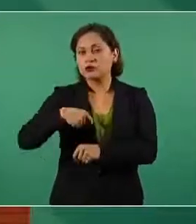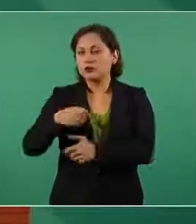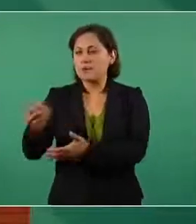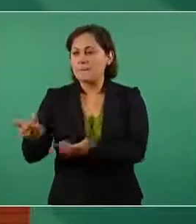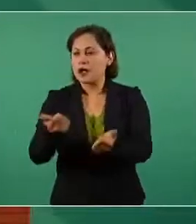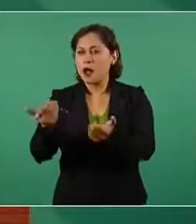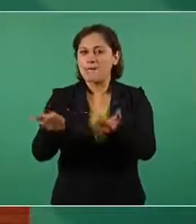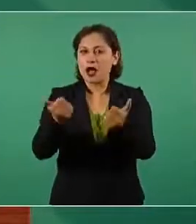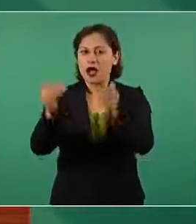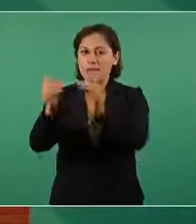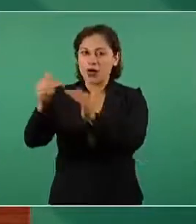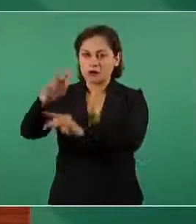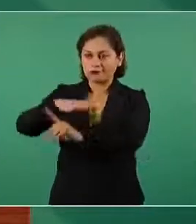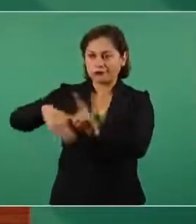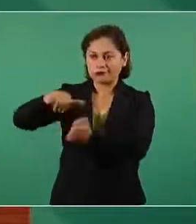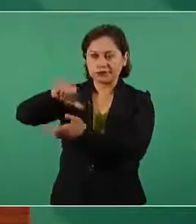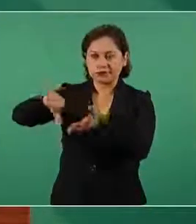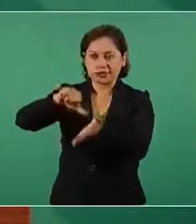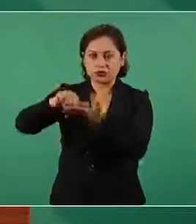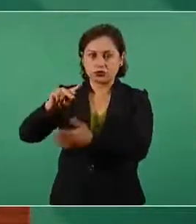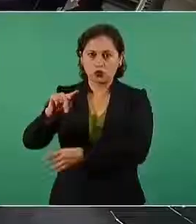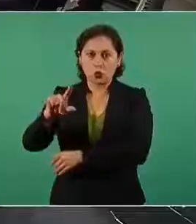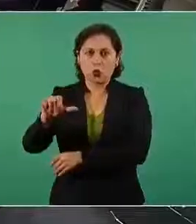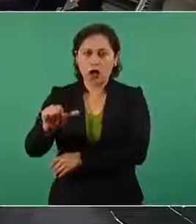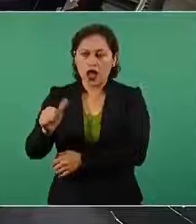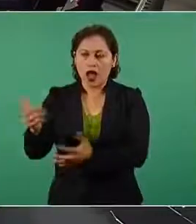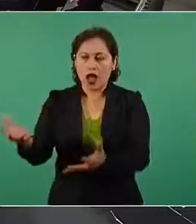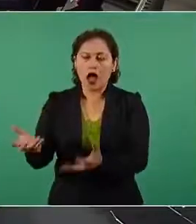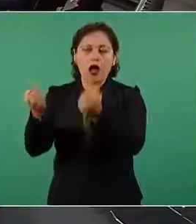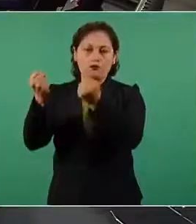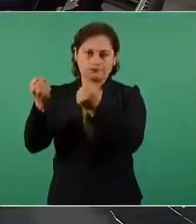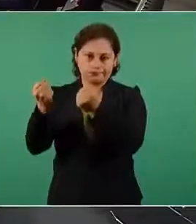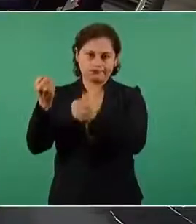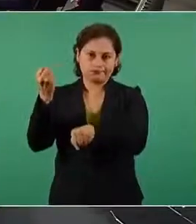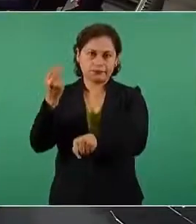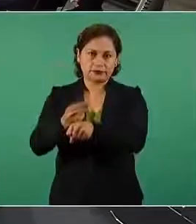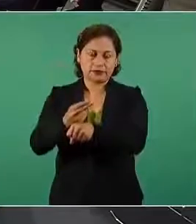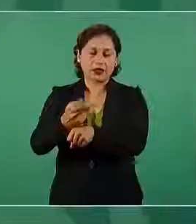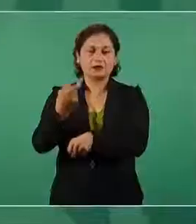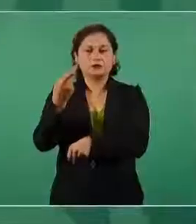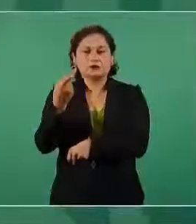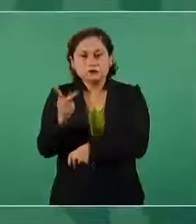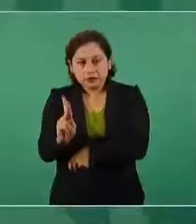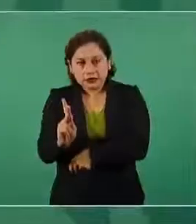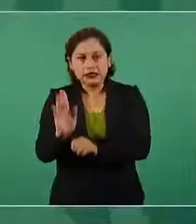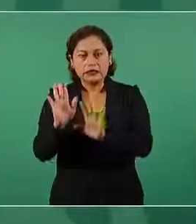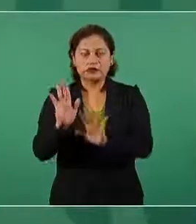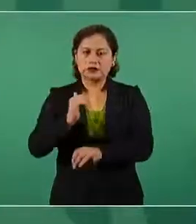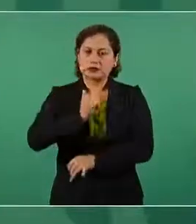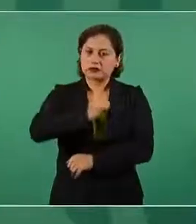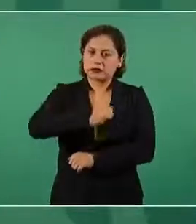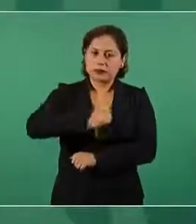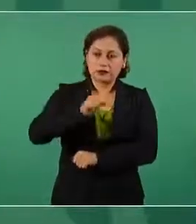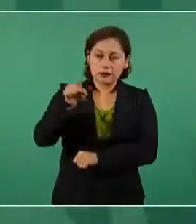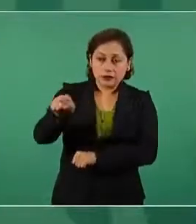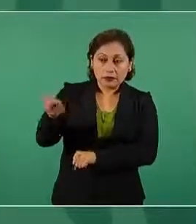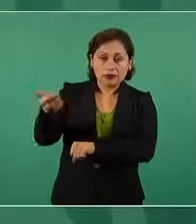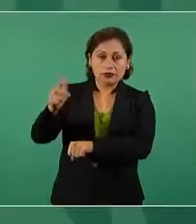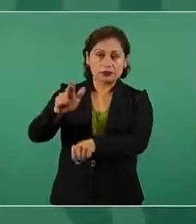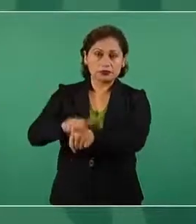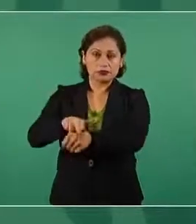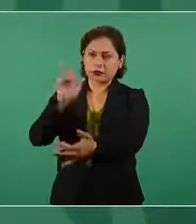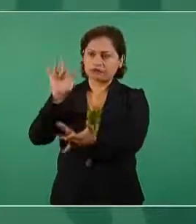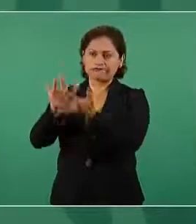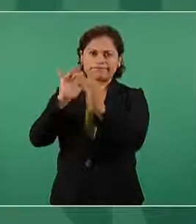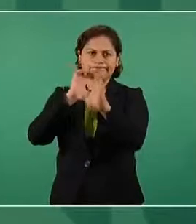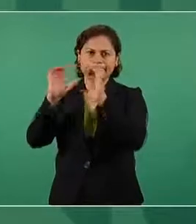mayor la afectación. Sí hubo evacuación, pero lamentablemente en este hospital hubo incomunicación y